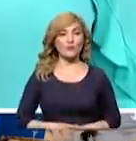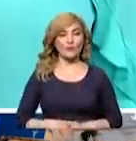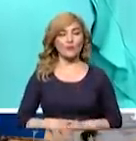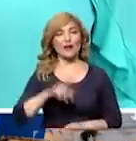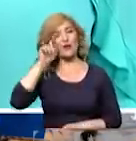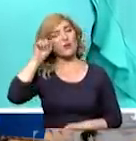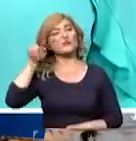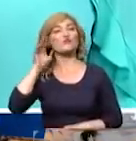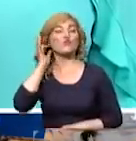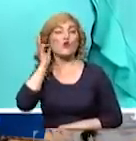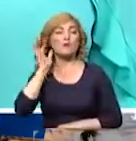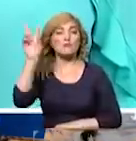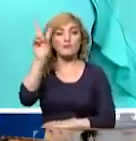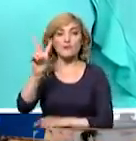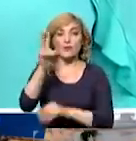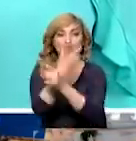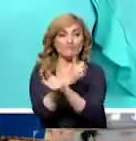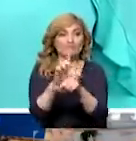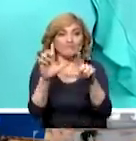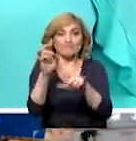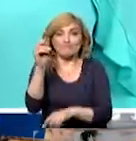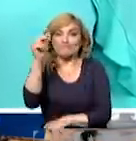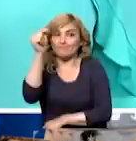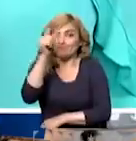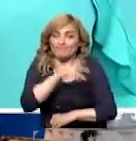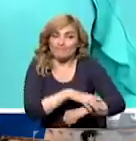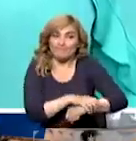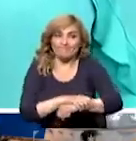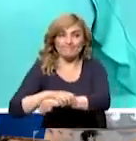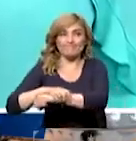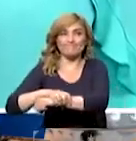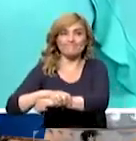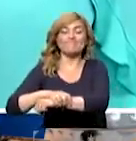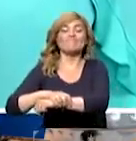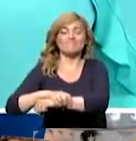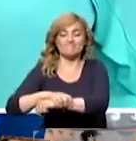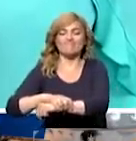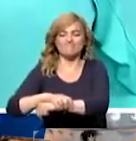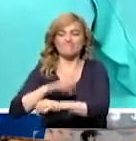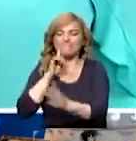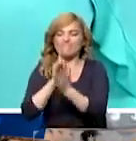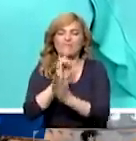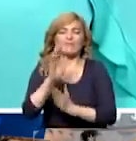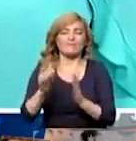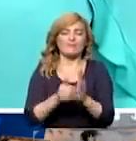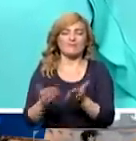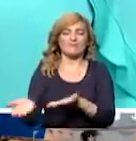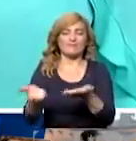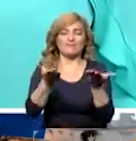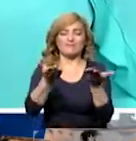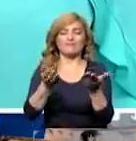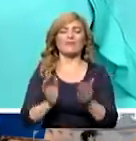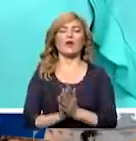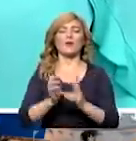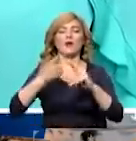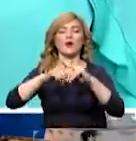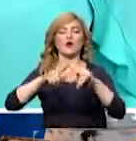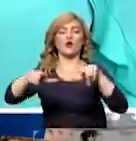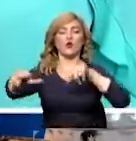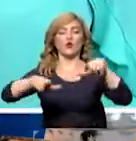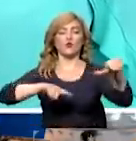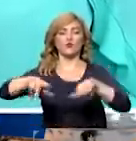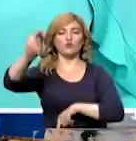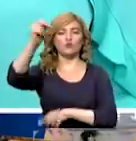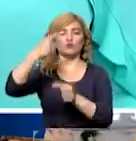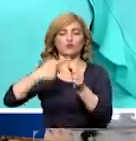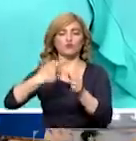Larrea recuperó su libertad el viernes, pero fue inmediatamente detenida, acusada de un nuevo delito. Empezamos con Daniela Valencia desde el Complejo Judicial